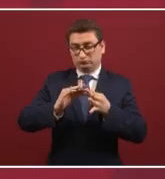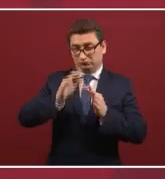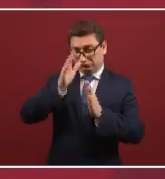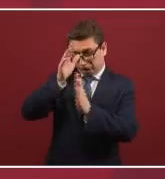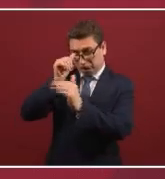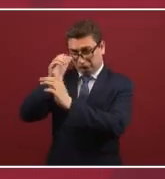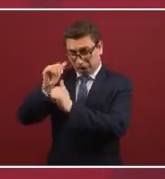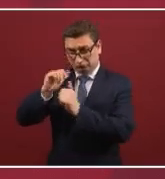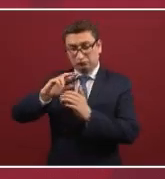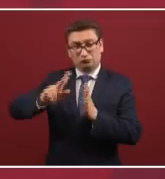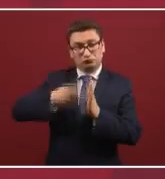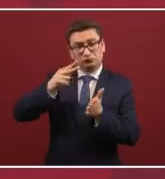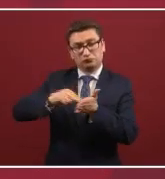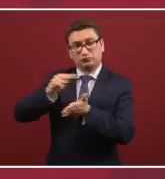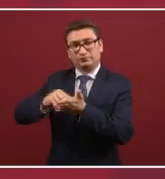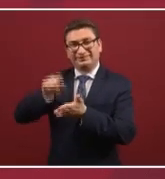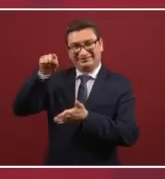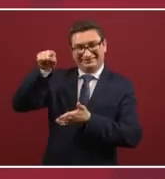ratificado en el Senado,